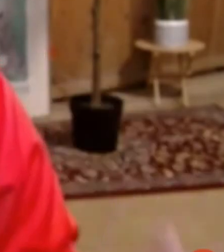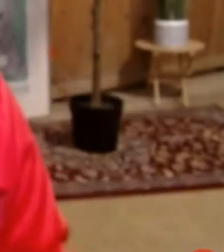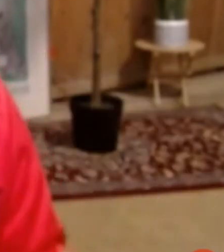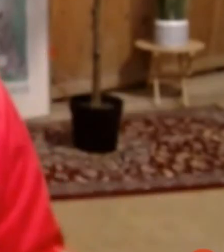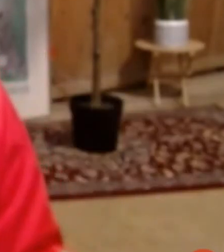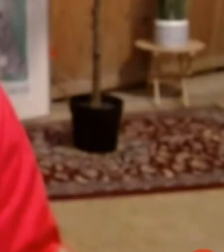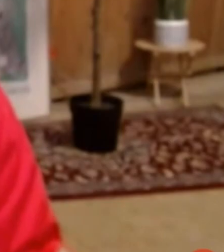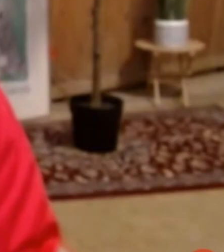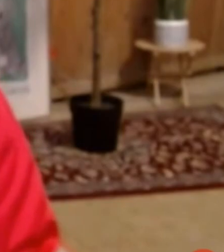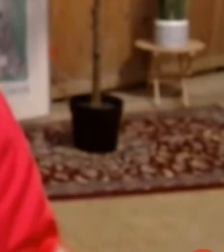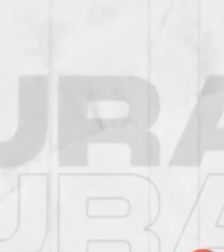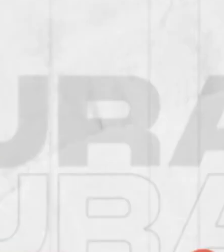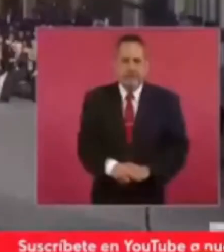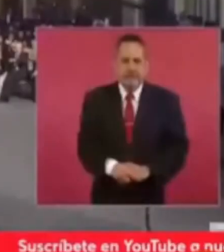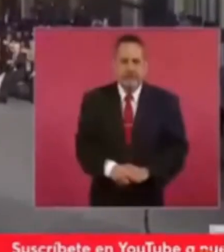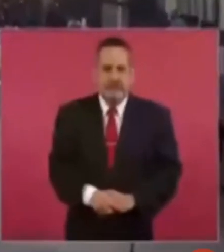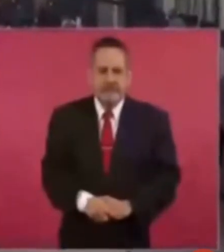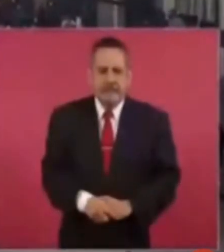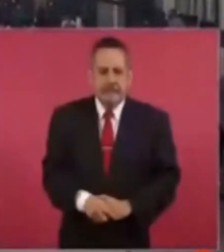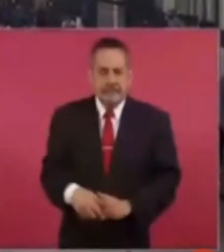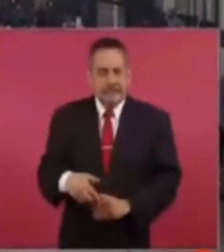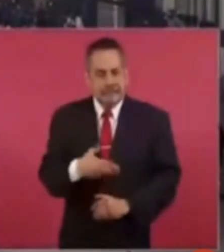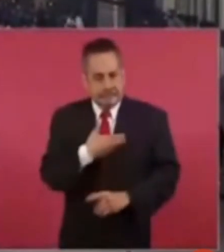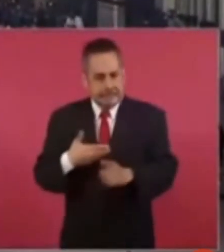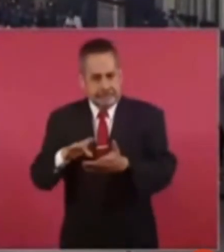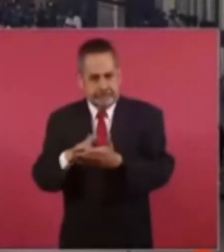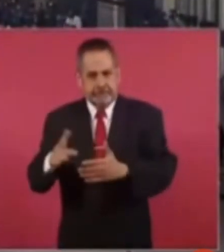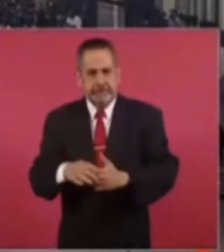para siempre. Gracias.